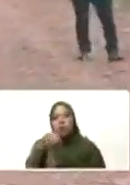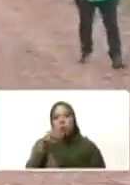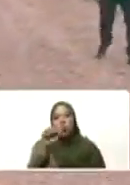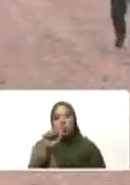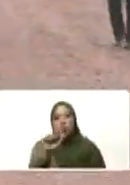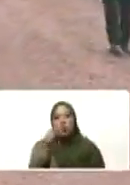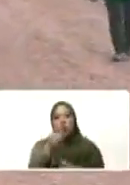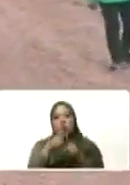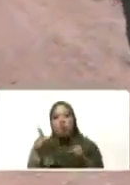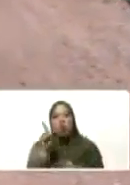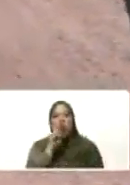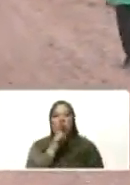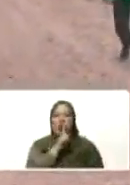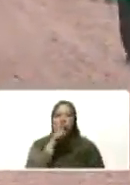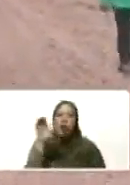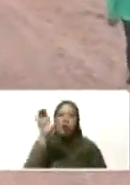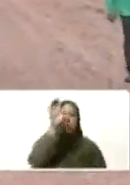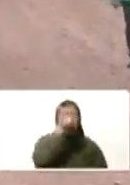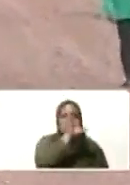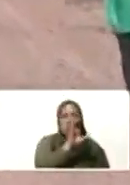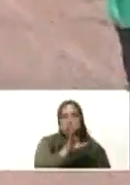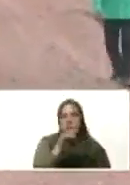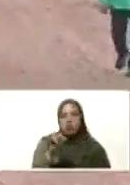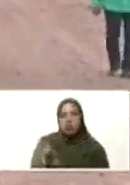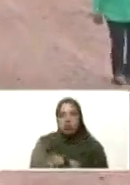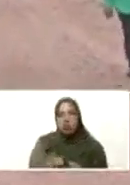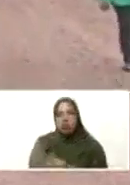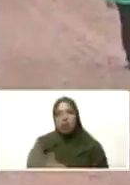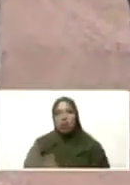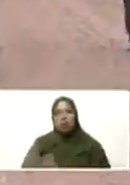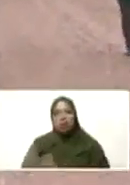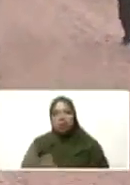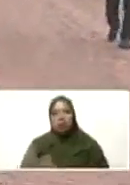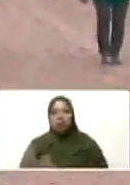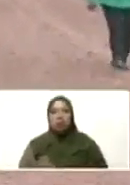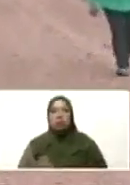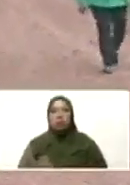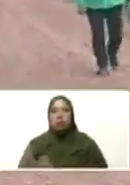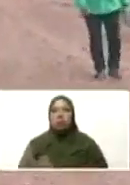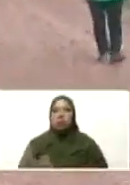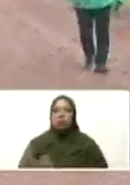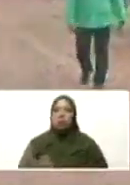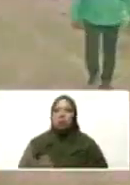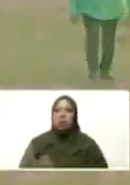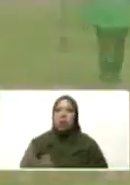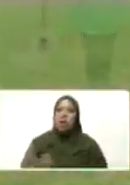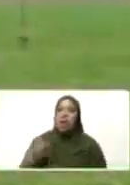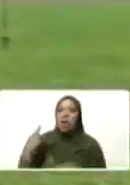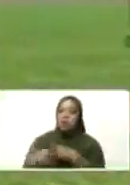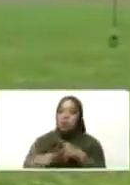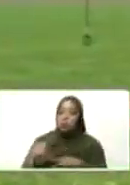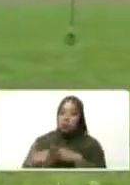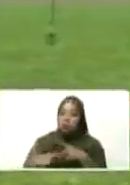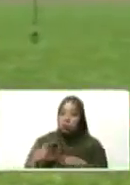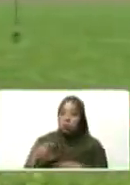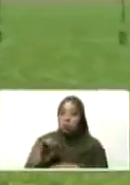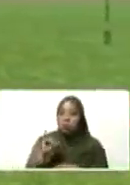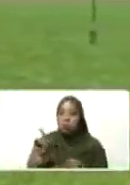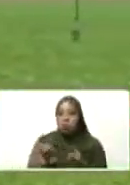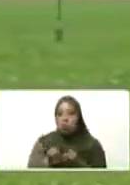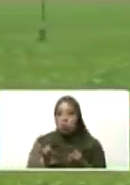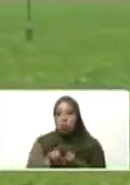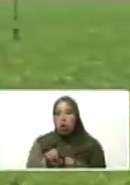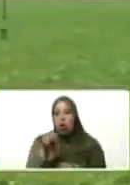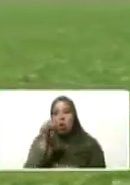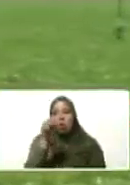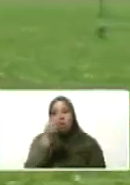dicen en otros lugares, se escribe soja y se pronuncia soya, para producir semilla de maíz